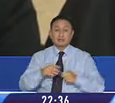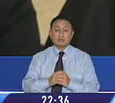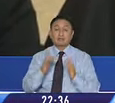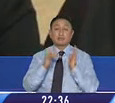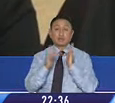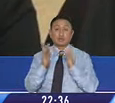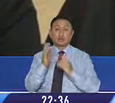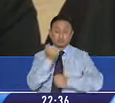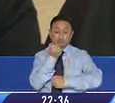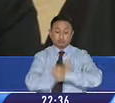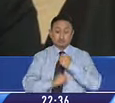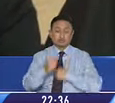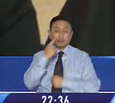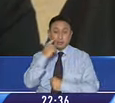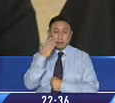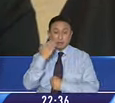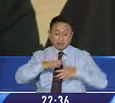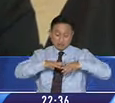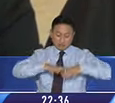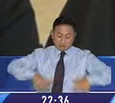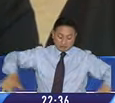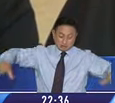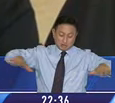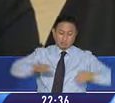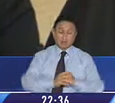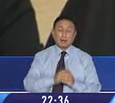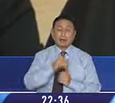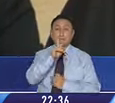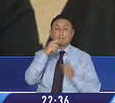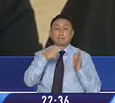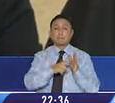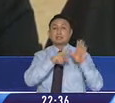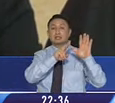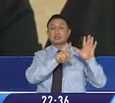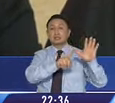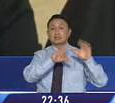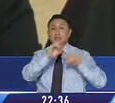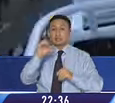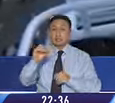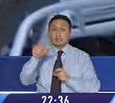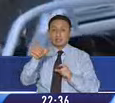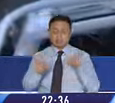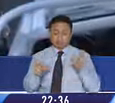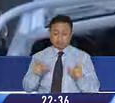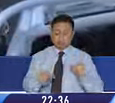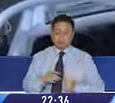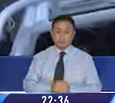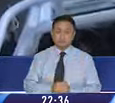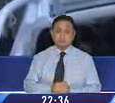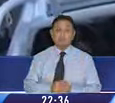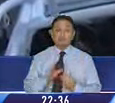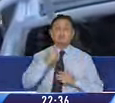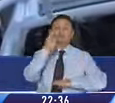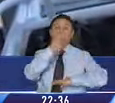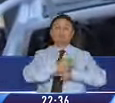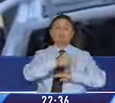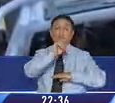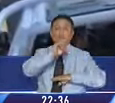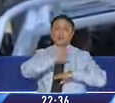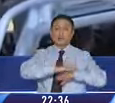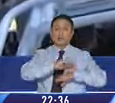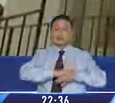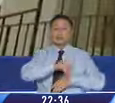fabuloso con 1.600 piezas, 600 piezas en movimiento. Esta designación se da también con motivo